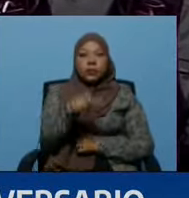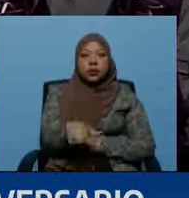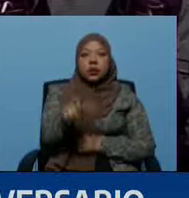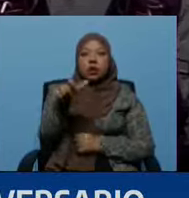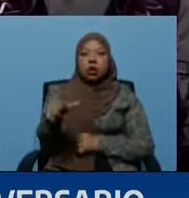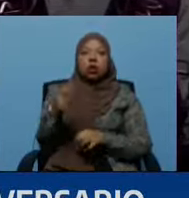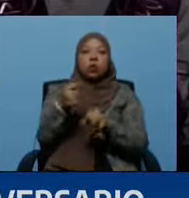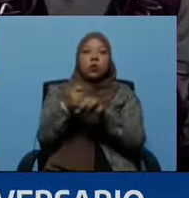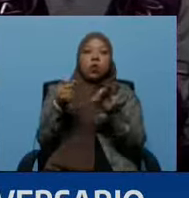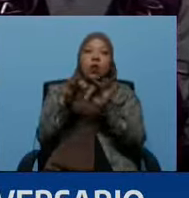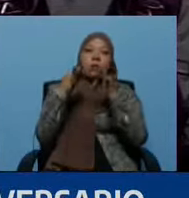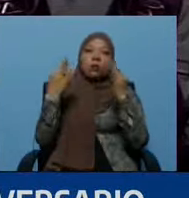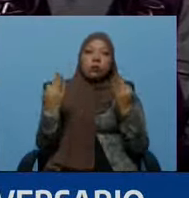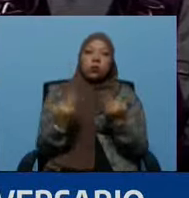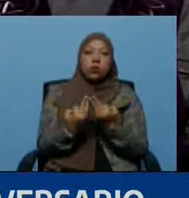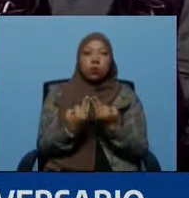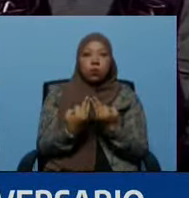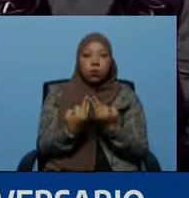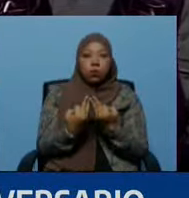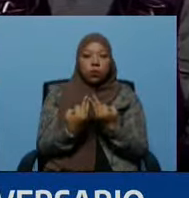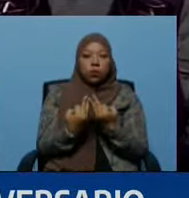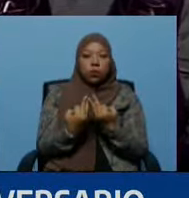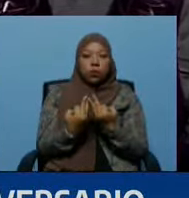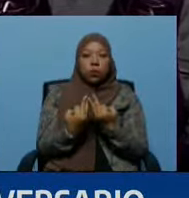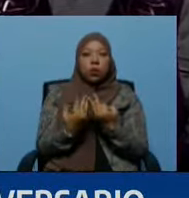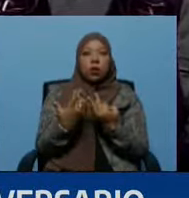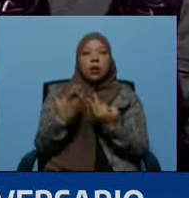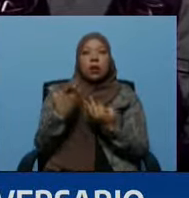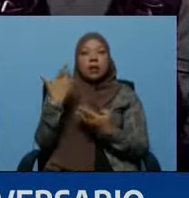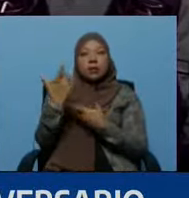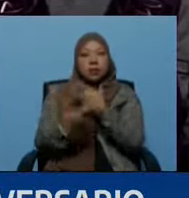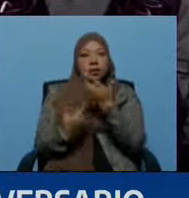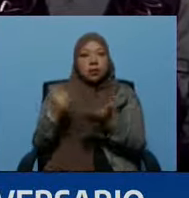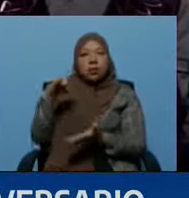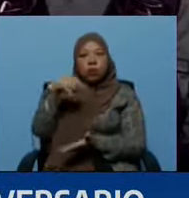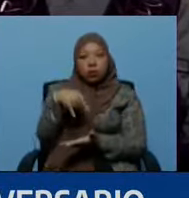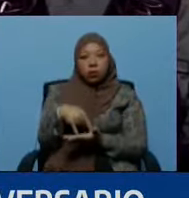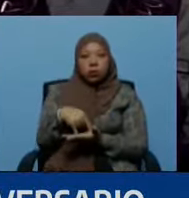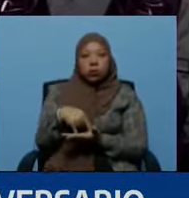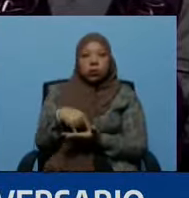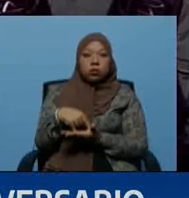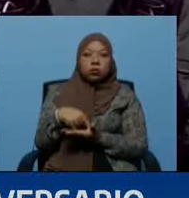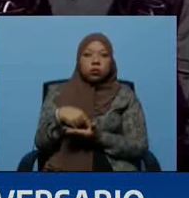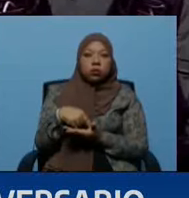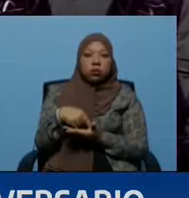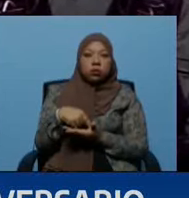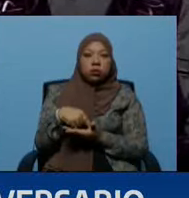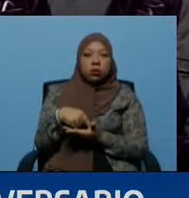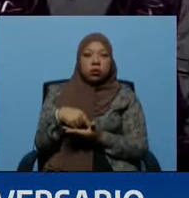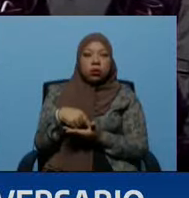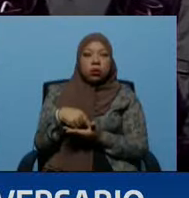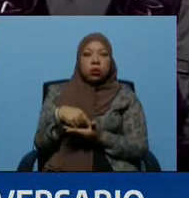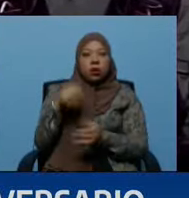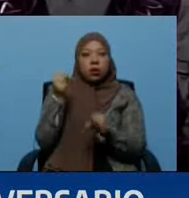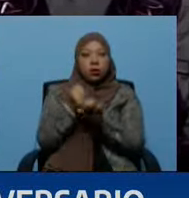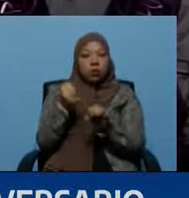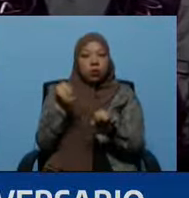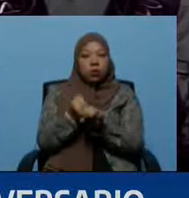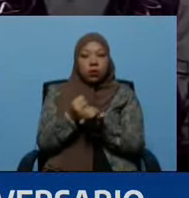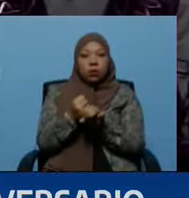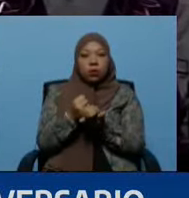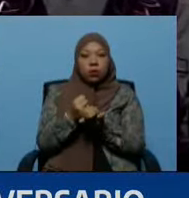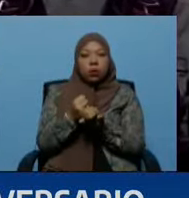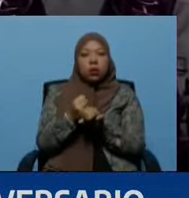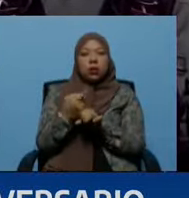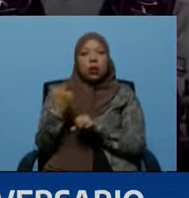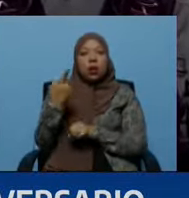civil, familiares. Se los dije en el campo de Carabobo. Este bastón de mando que tengo